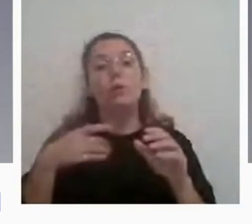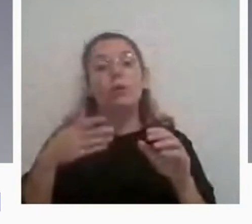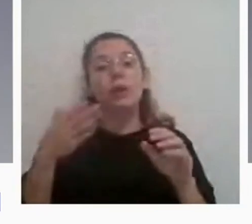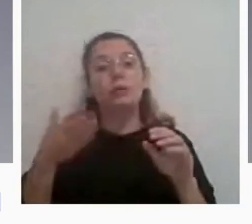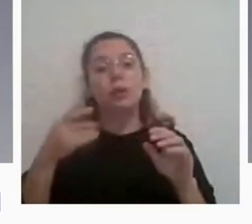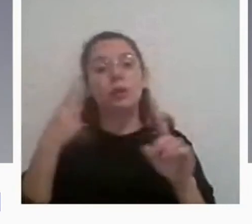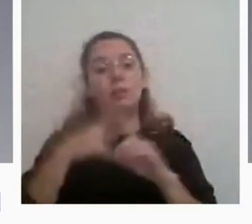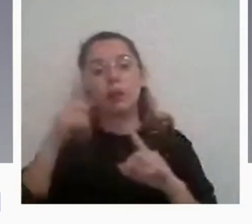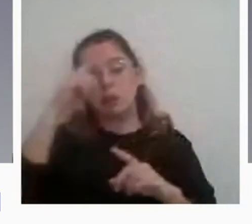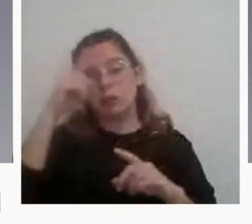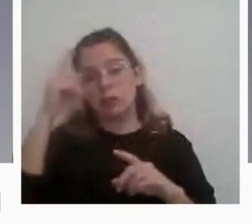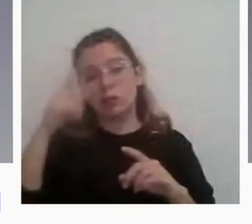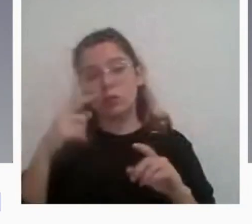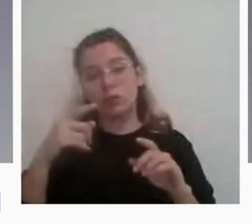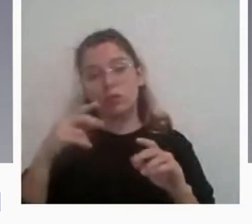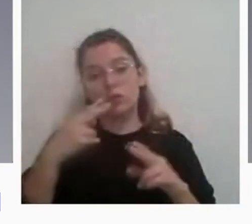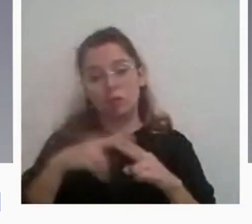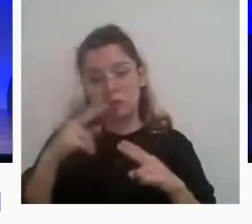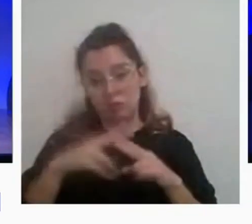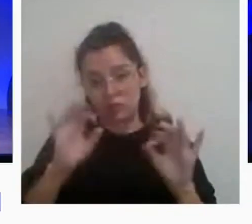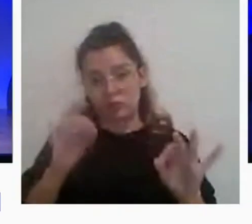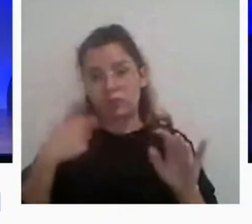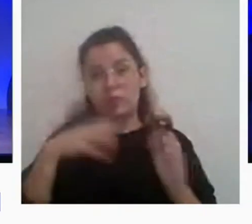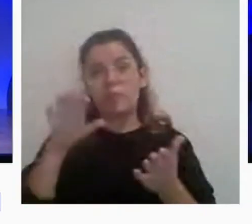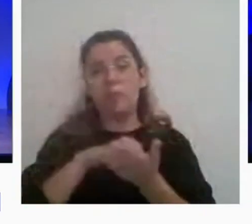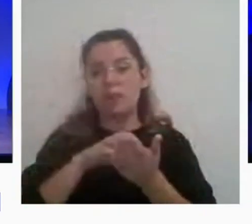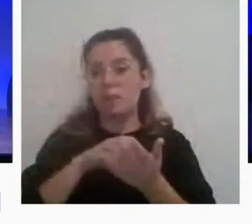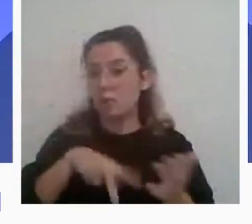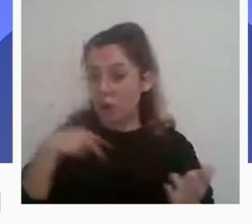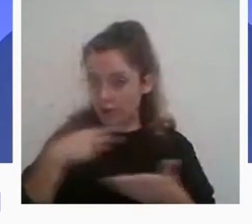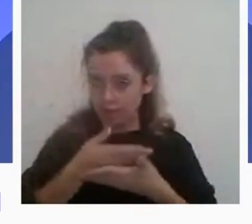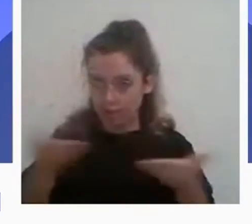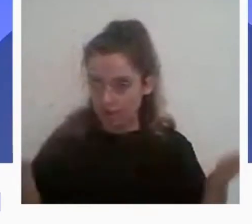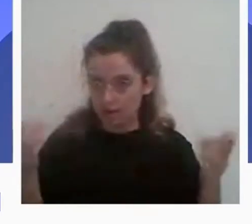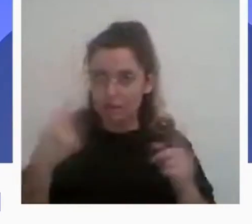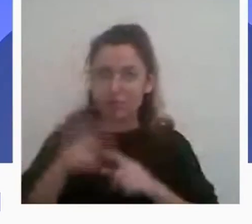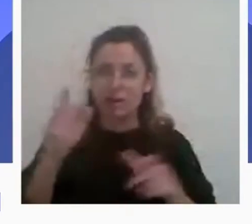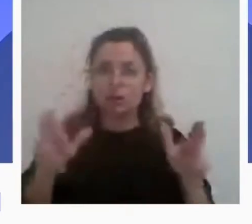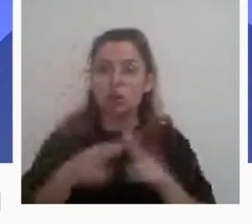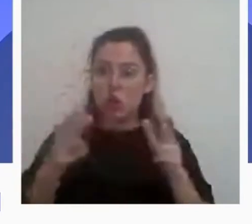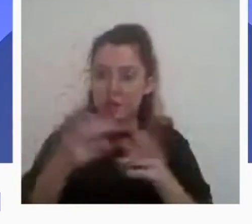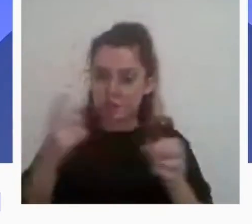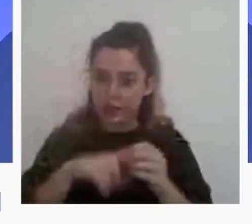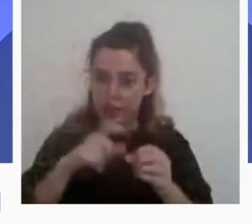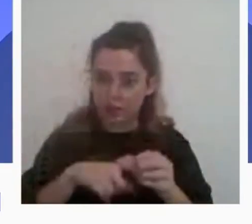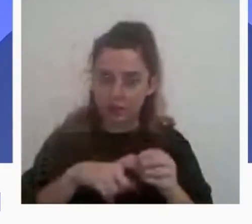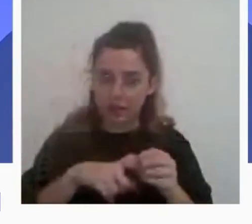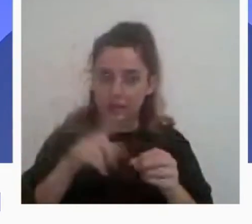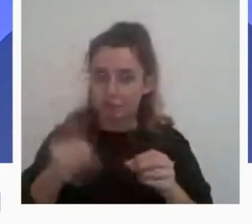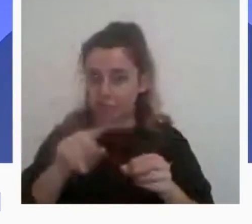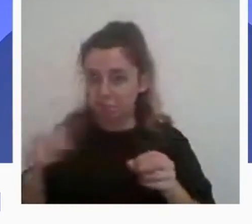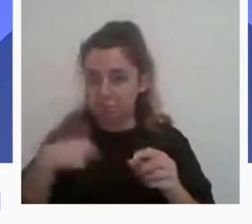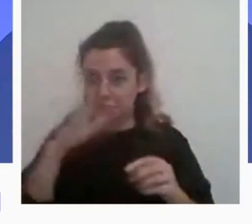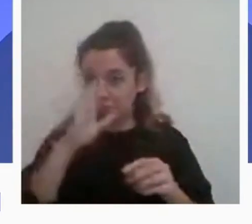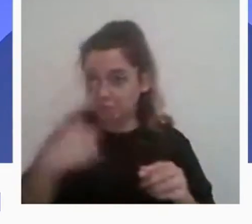culturales, sino entiendo que para todo el municipio en general, para toda la sociedad, participe o no directamente, ¿no? Porque al final hay que rendir cuentas para